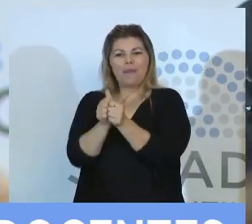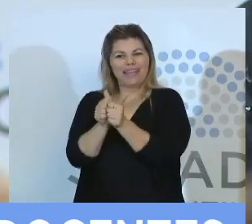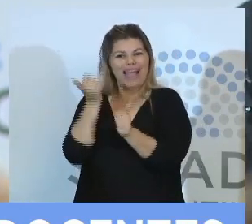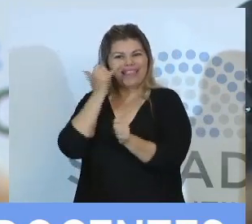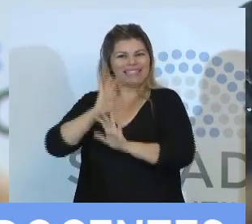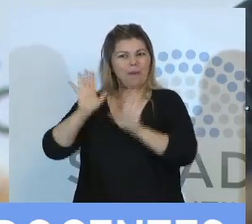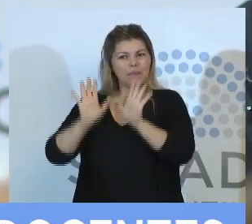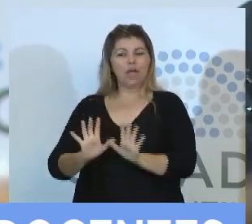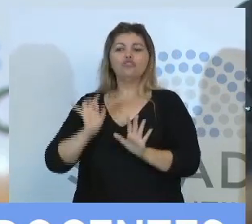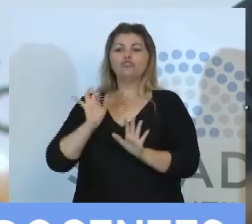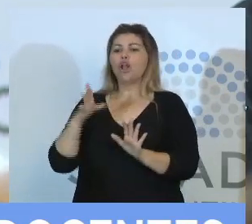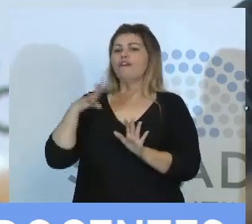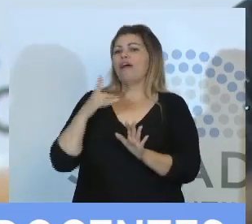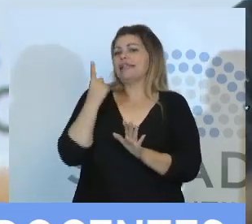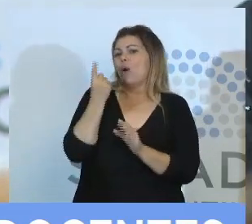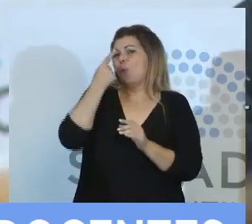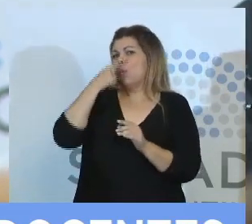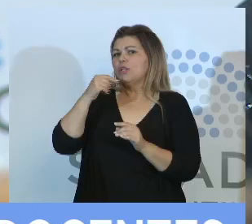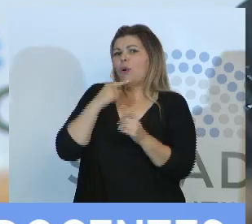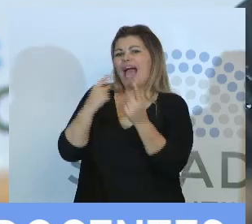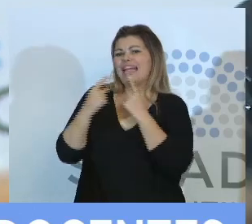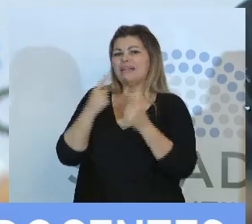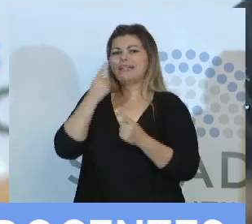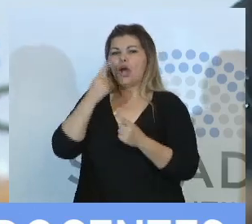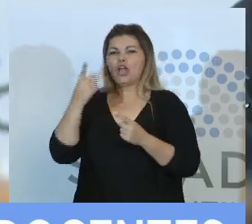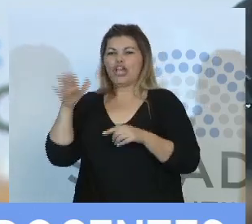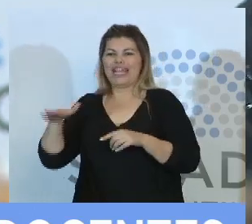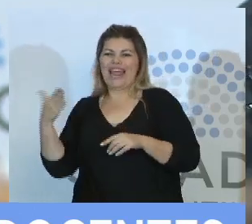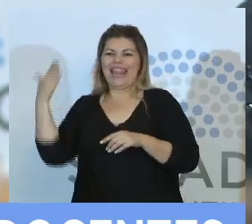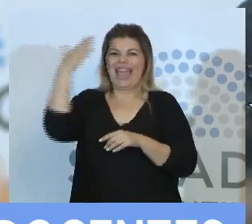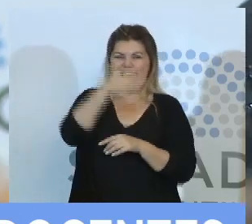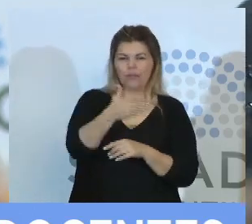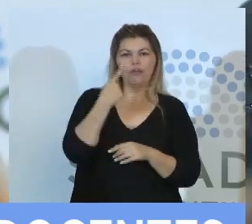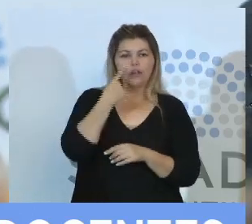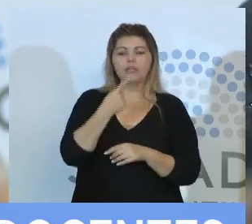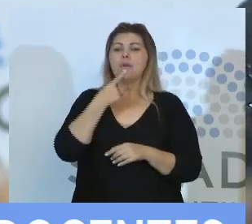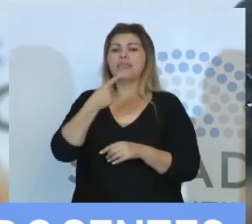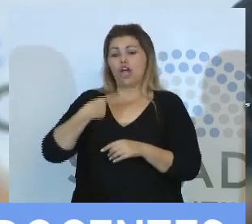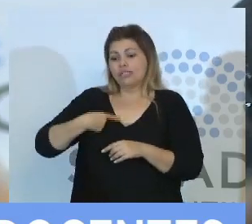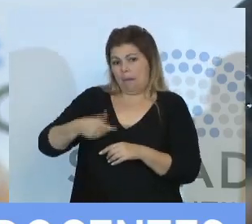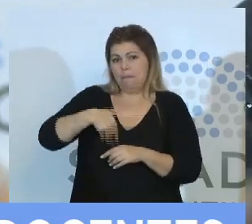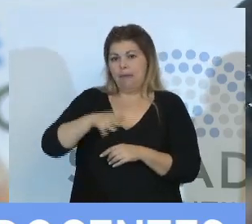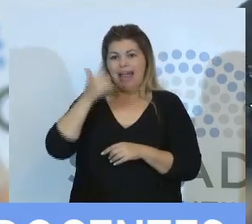así que lo único que quedaba era la entrevista para conocerlo a él personalmente. Me dijeron que me iban a llamar en la semana.